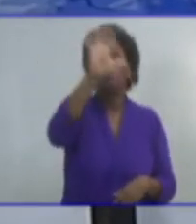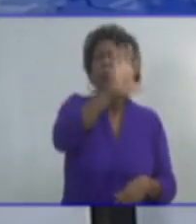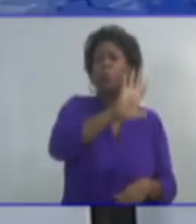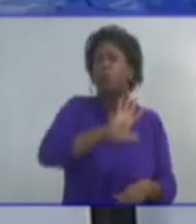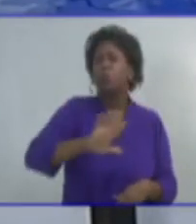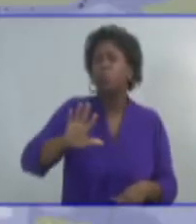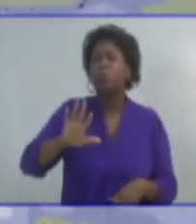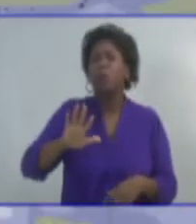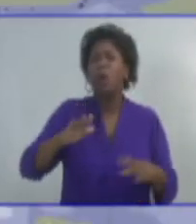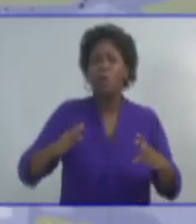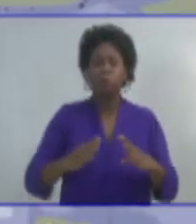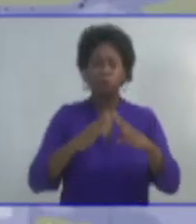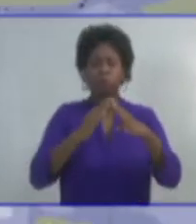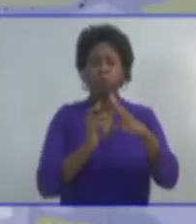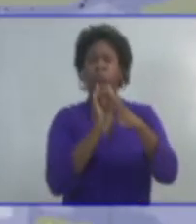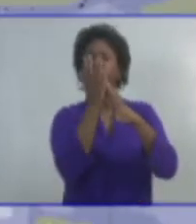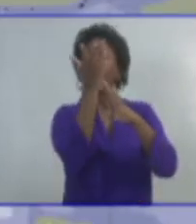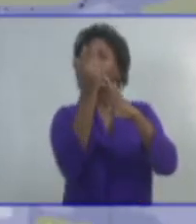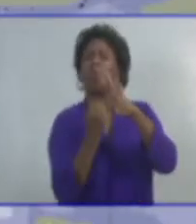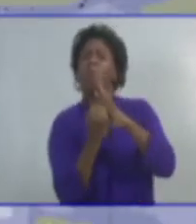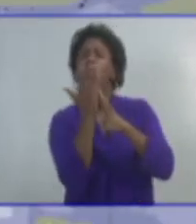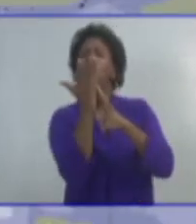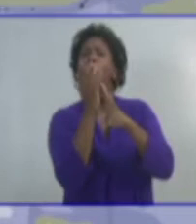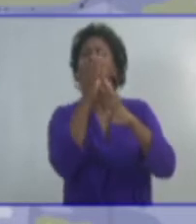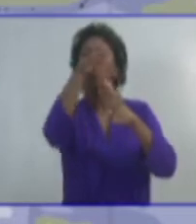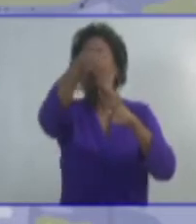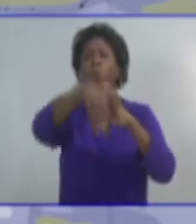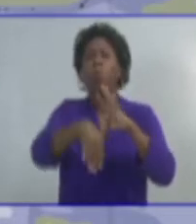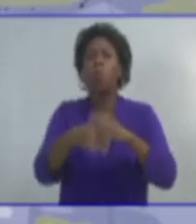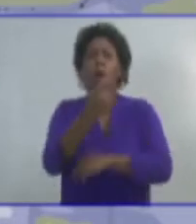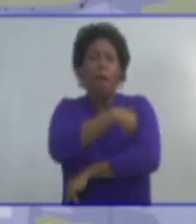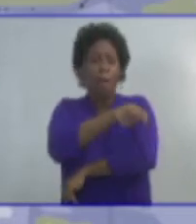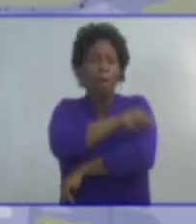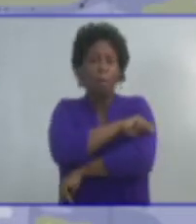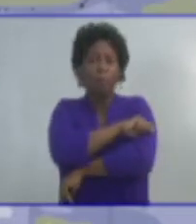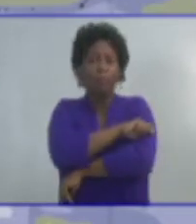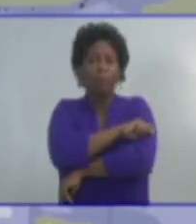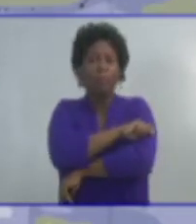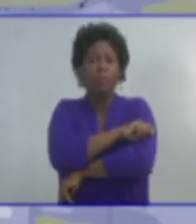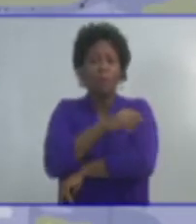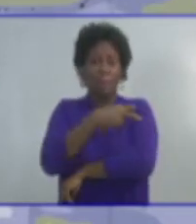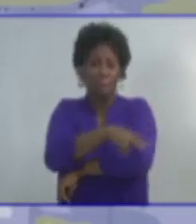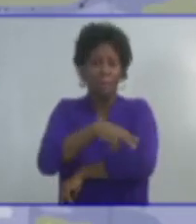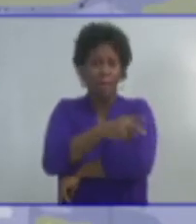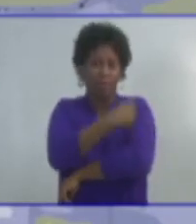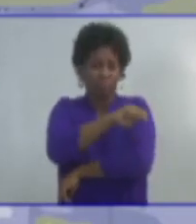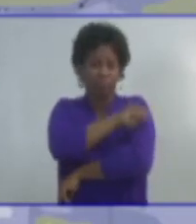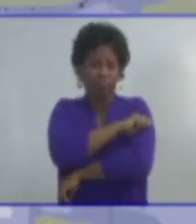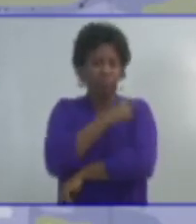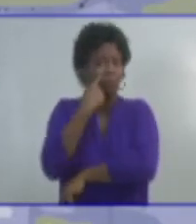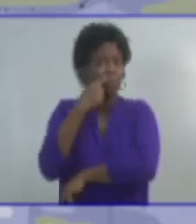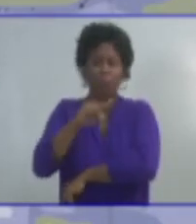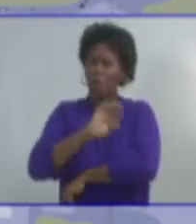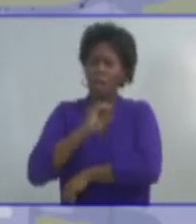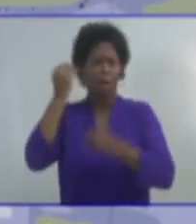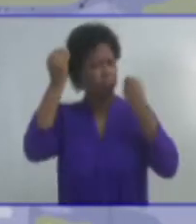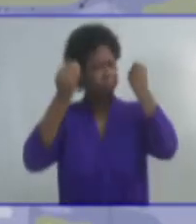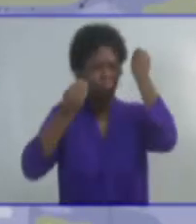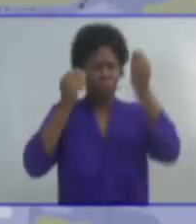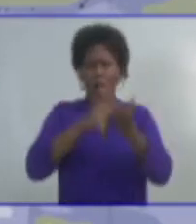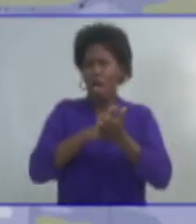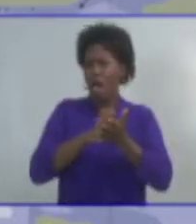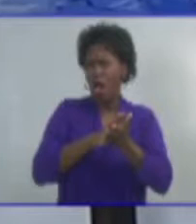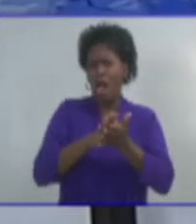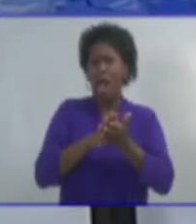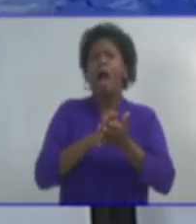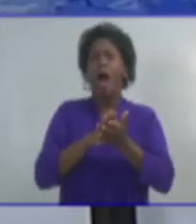volcán La Cumbre en España. Pero bueno, nada de qué preocuparse. Los especialistas plantean que estas son